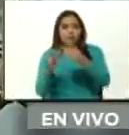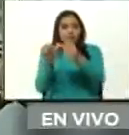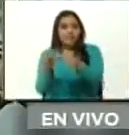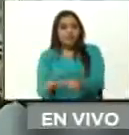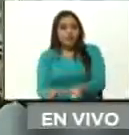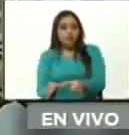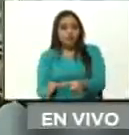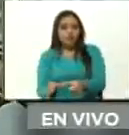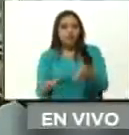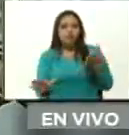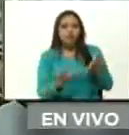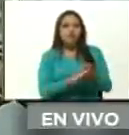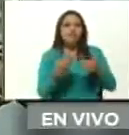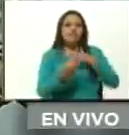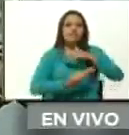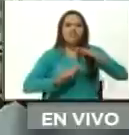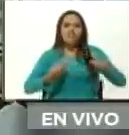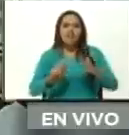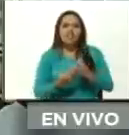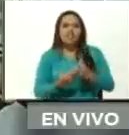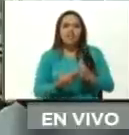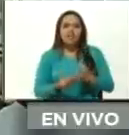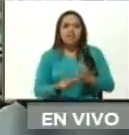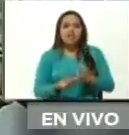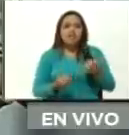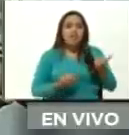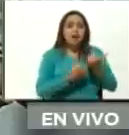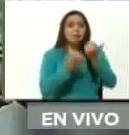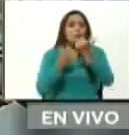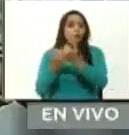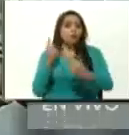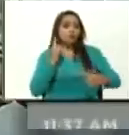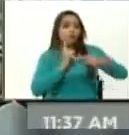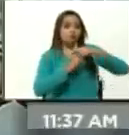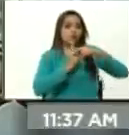en base a lo que es el principio de la complementariedad positiva,